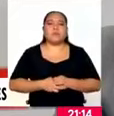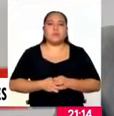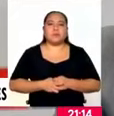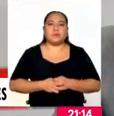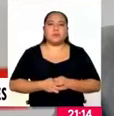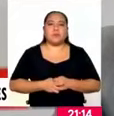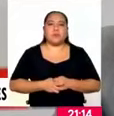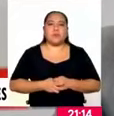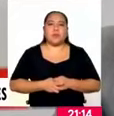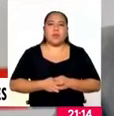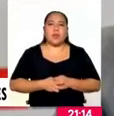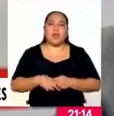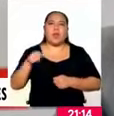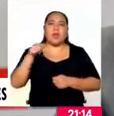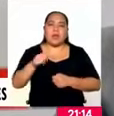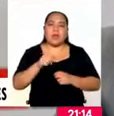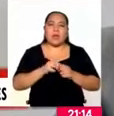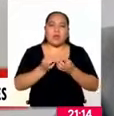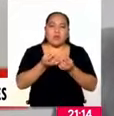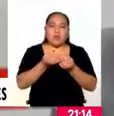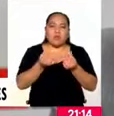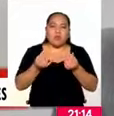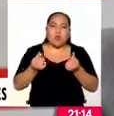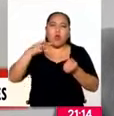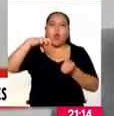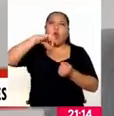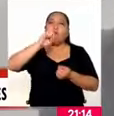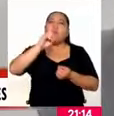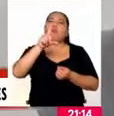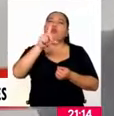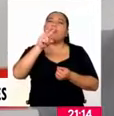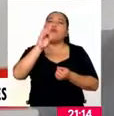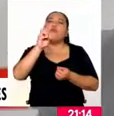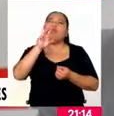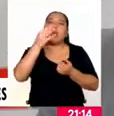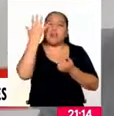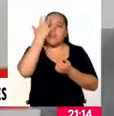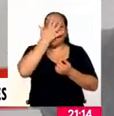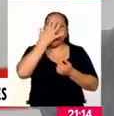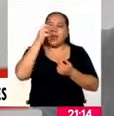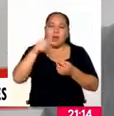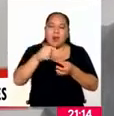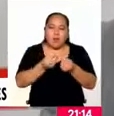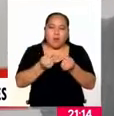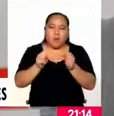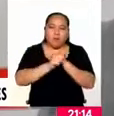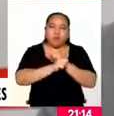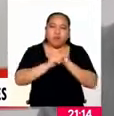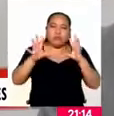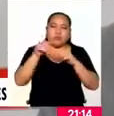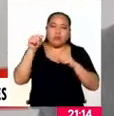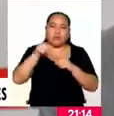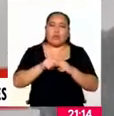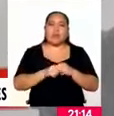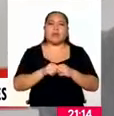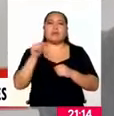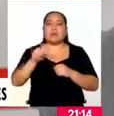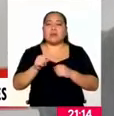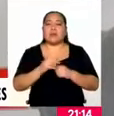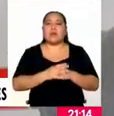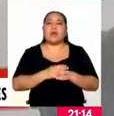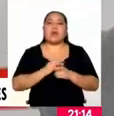que contienen pólvora negra, elemento que es altamente inflamable, que otro de sus componentes